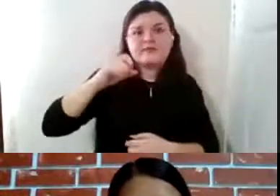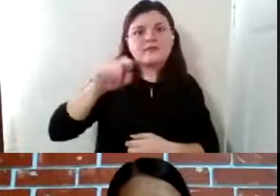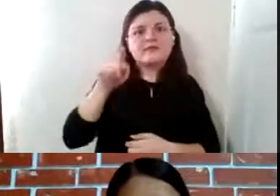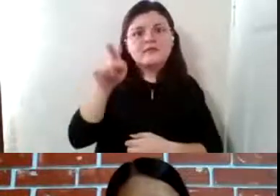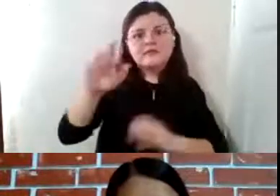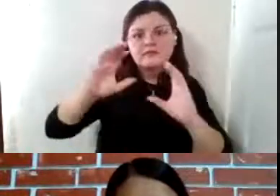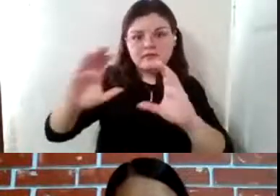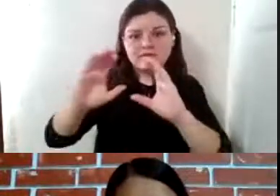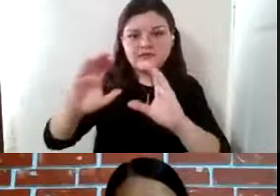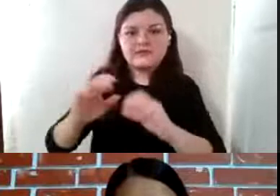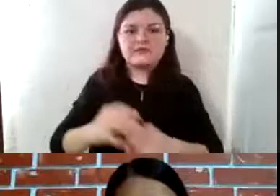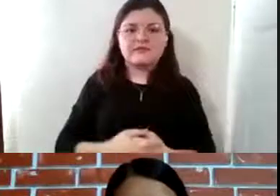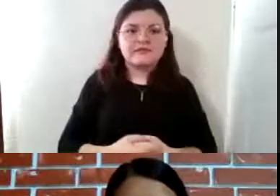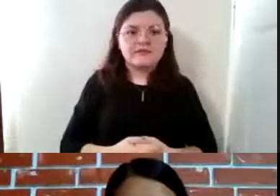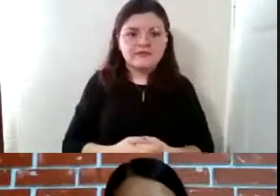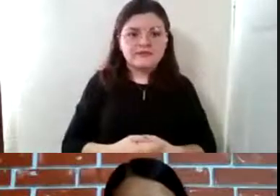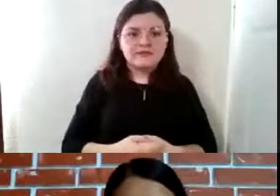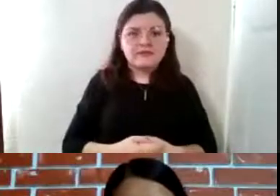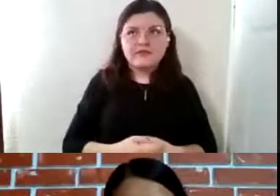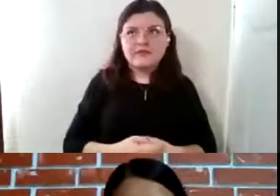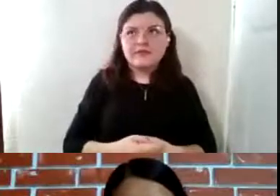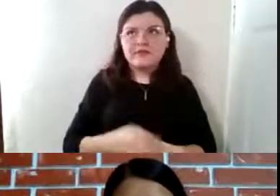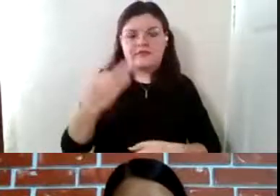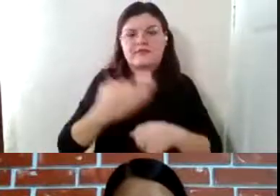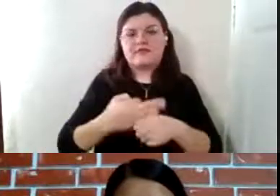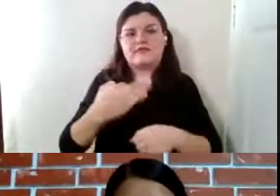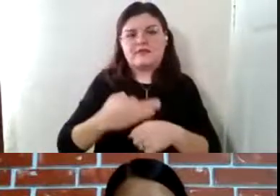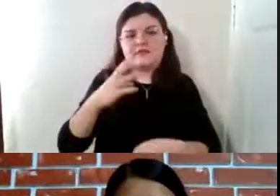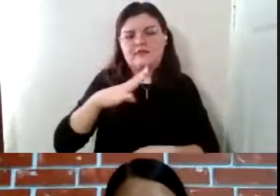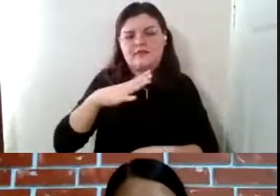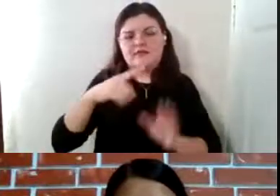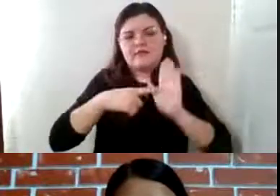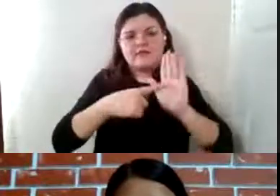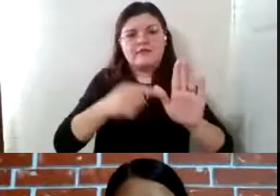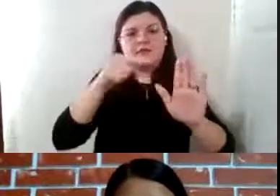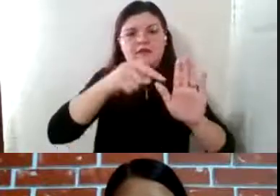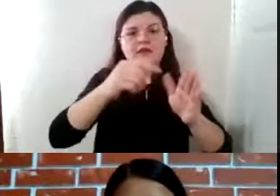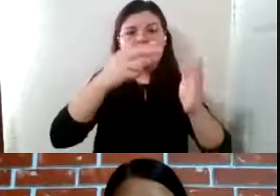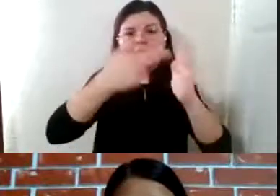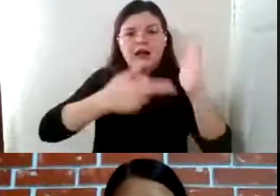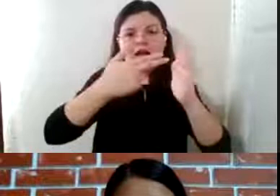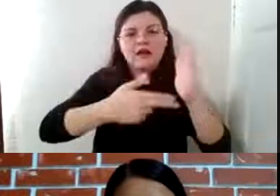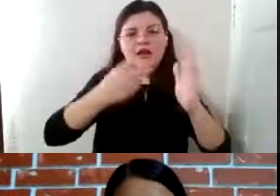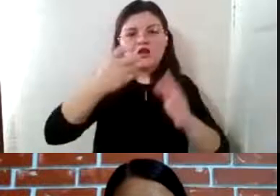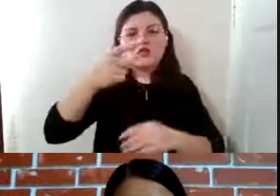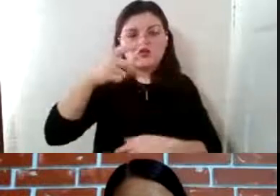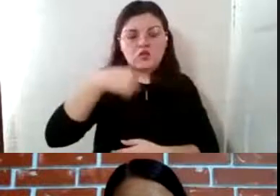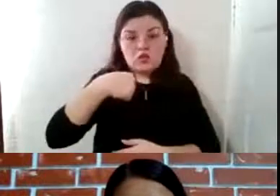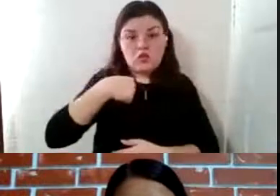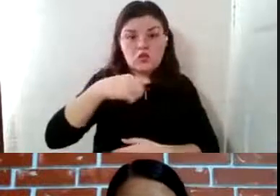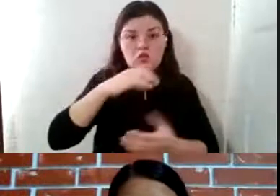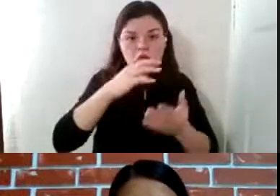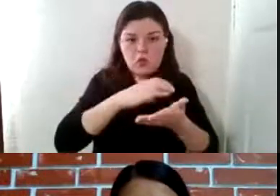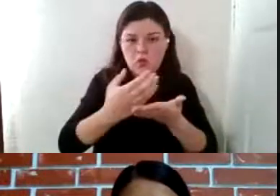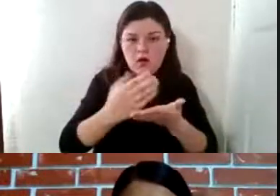gusto de presentarles el taller de Yo te cuento y tú me cuidas. Bienvenidos